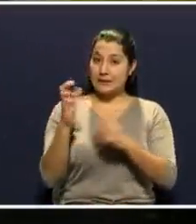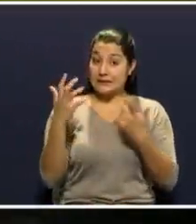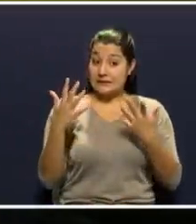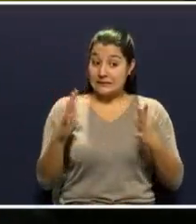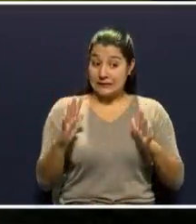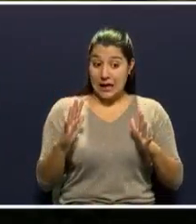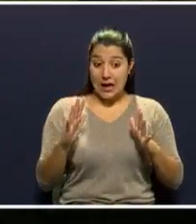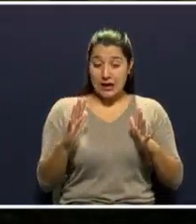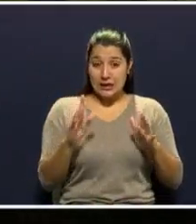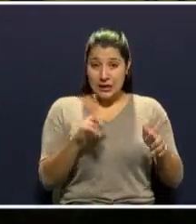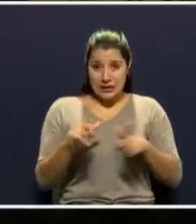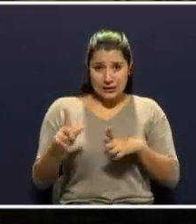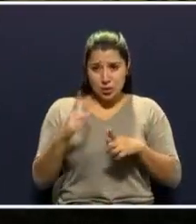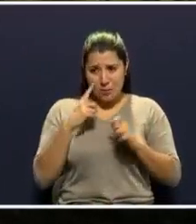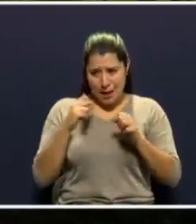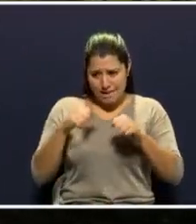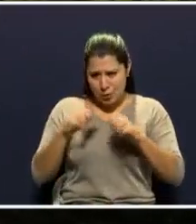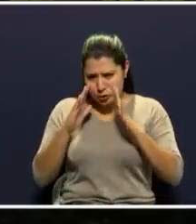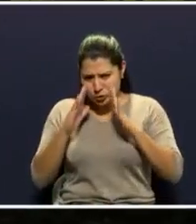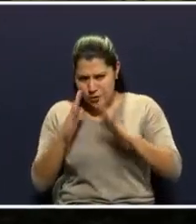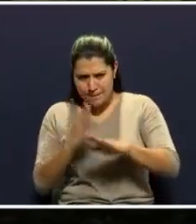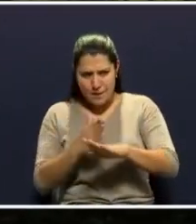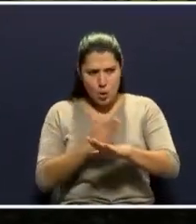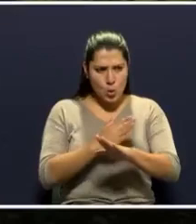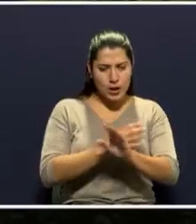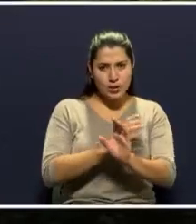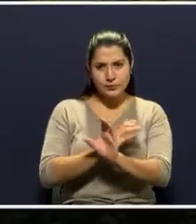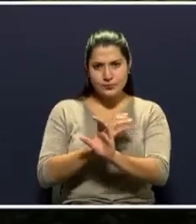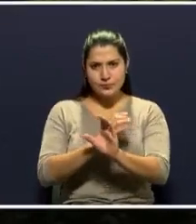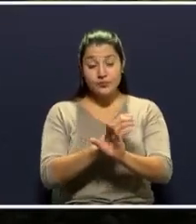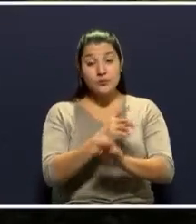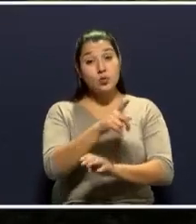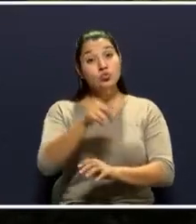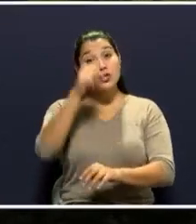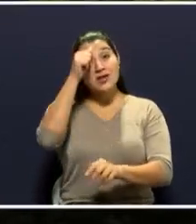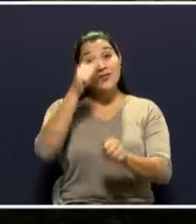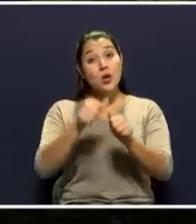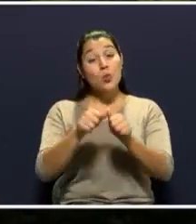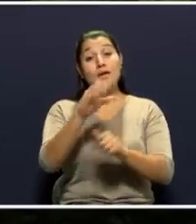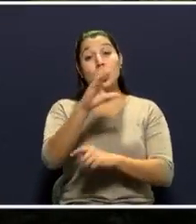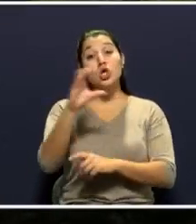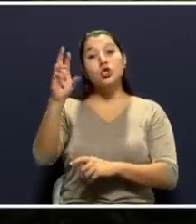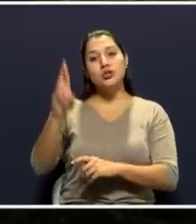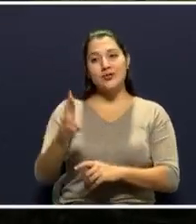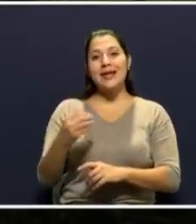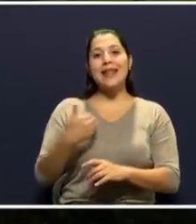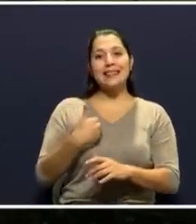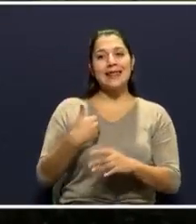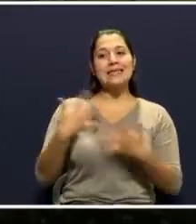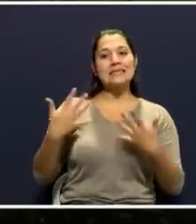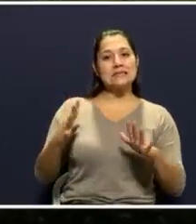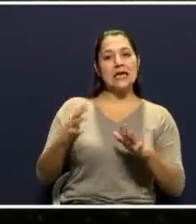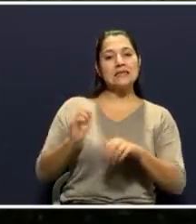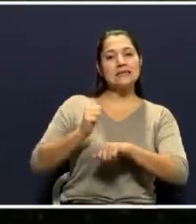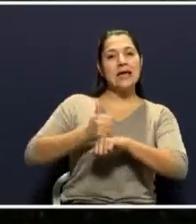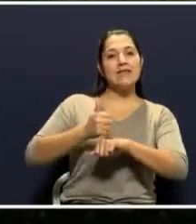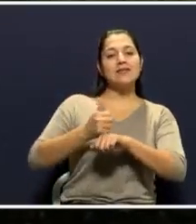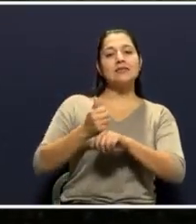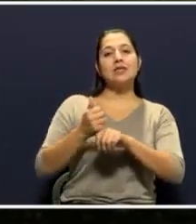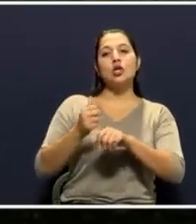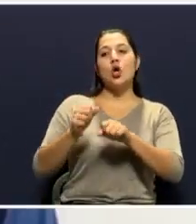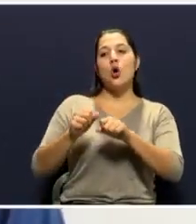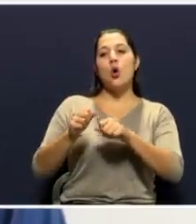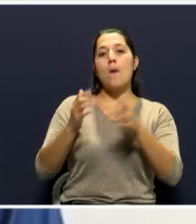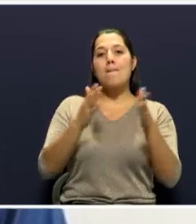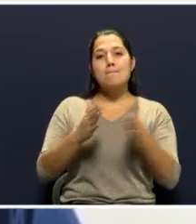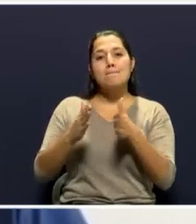el año para fortalecer los mecanismos. Hay que recordar que el país cuenta con varios sistemas de alerta temprana por lluvias,